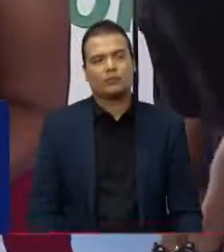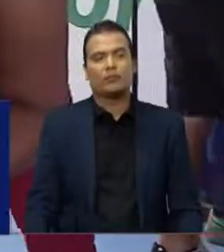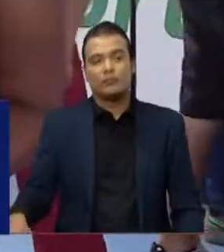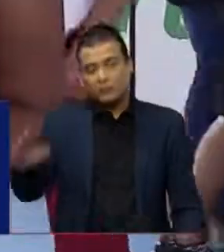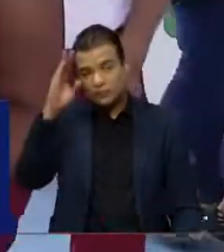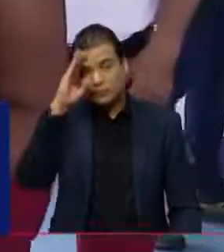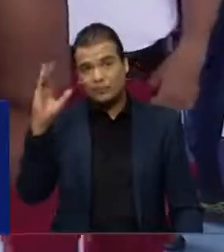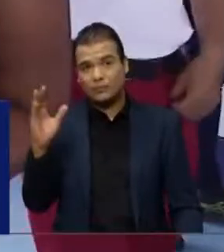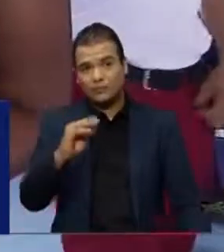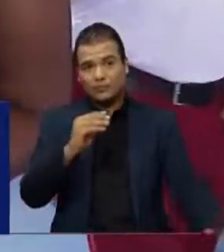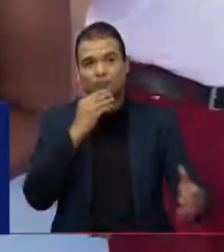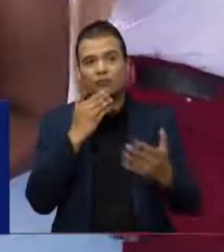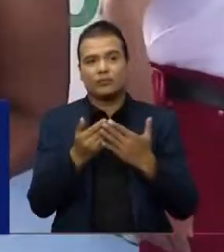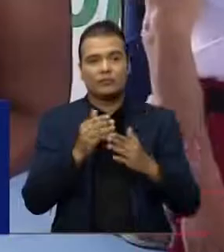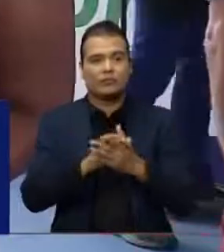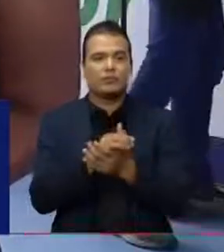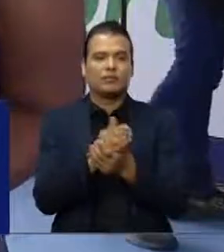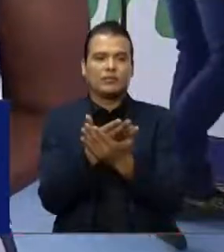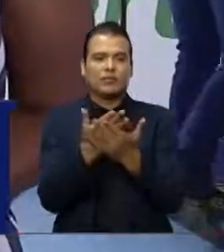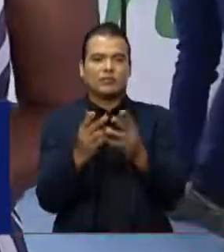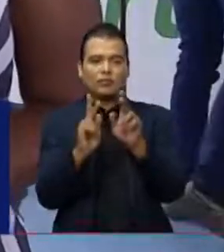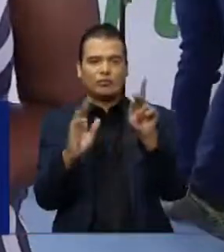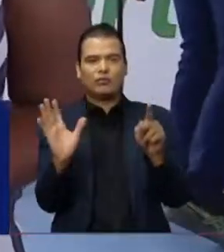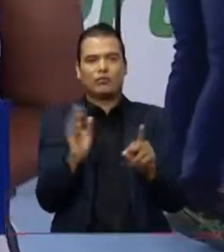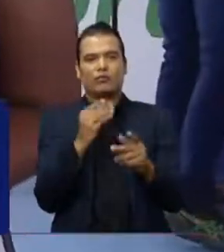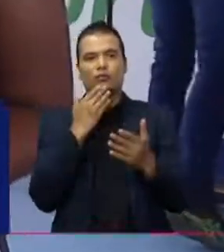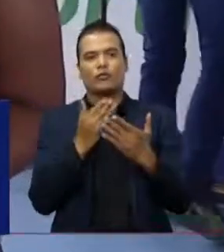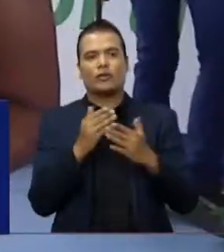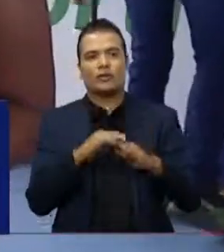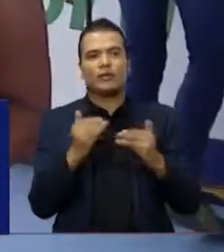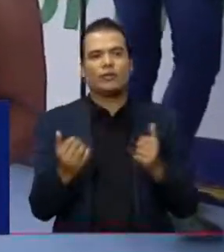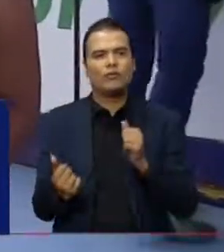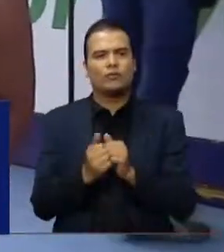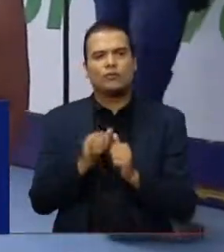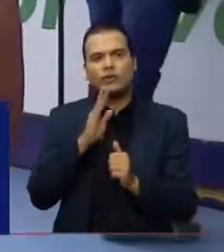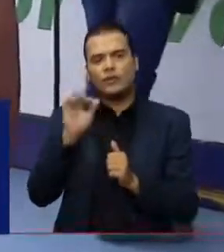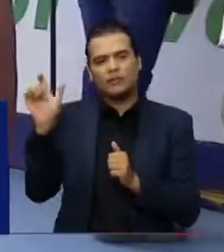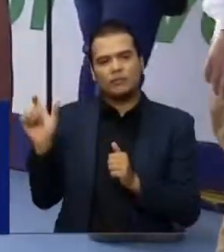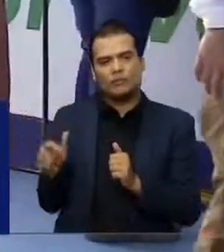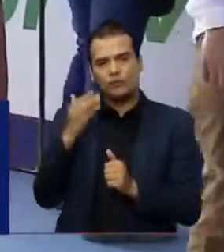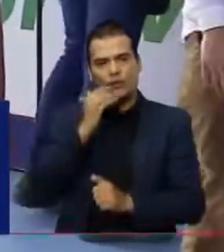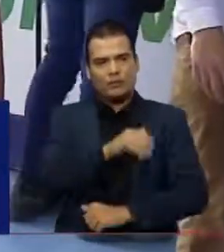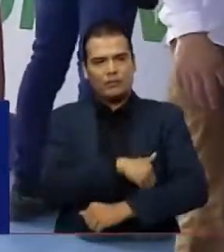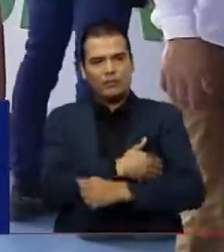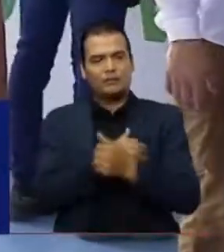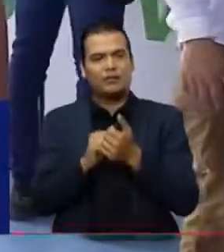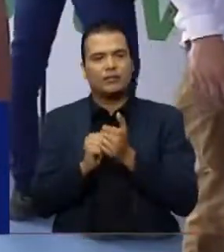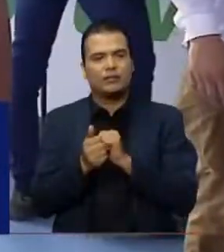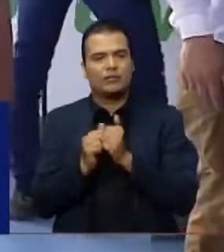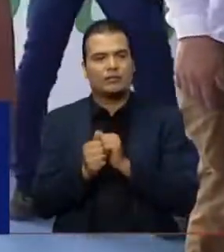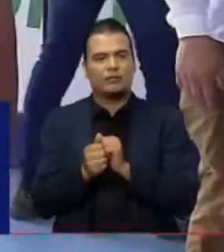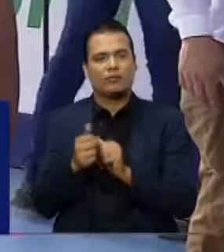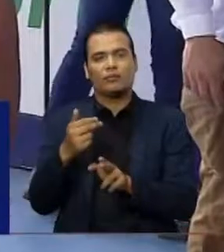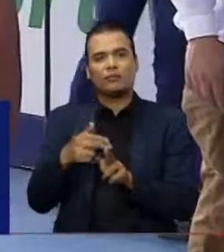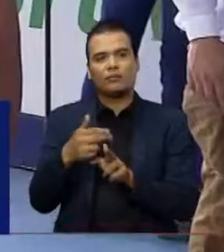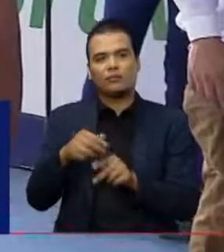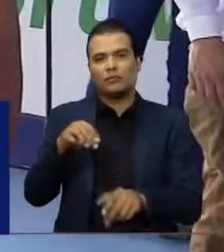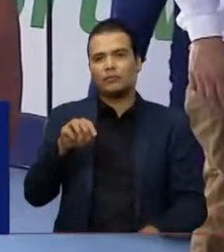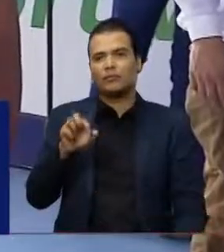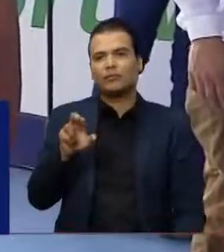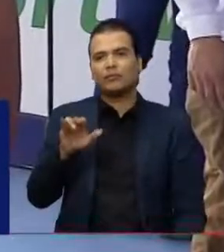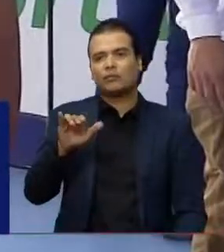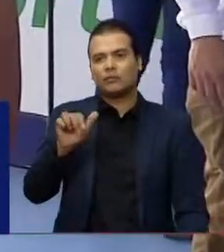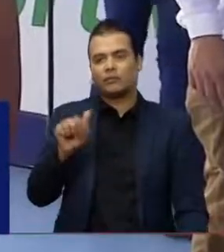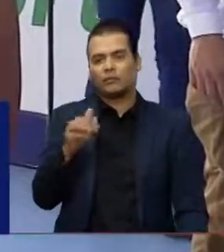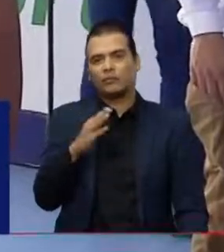Hola, ¿qué tal, compañeros? Un saludo para todos. Muy buenas tardes. A esta hora estamos con la ministra del Deporte, la doctora María